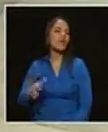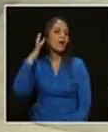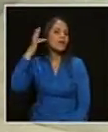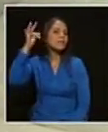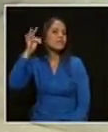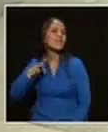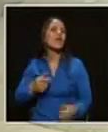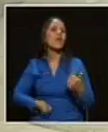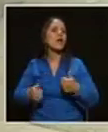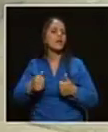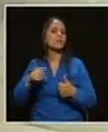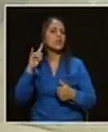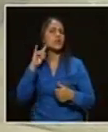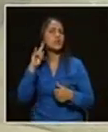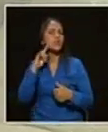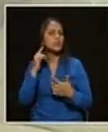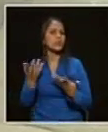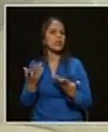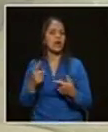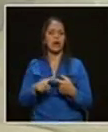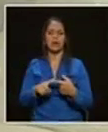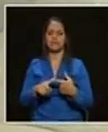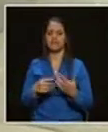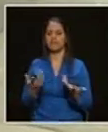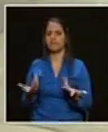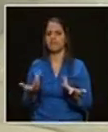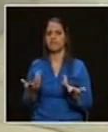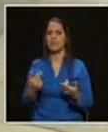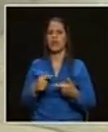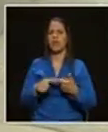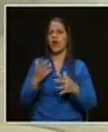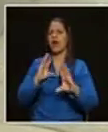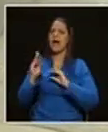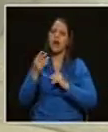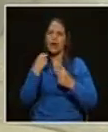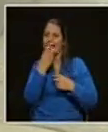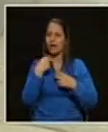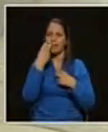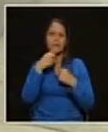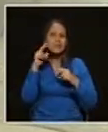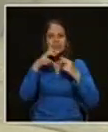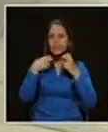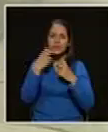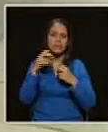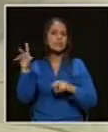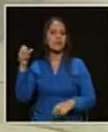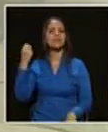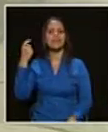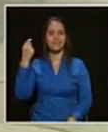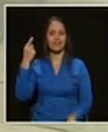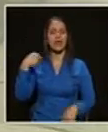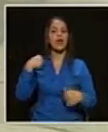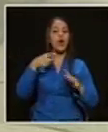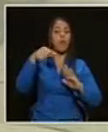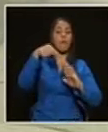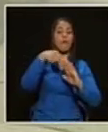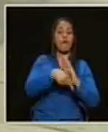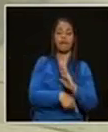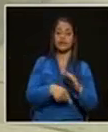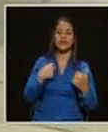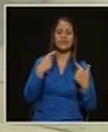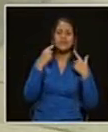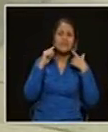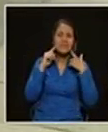tienen restos auditivos importantes para la conversación. Y los profundos son aquellos que pueden tener